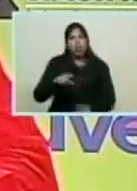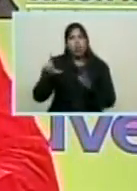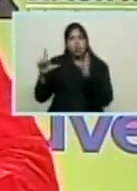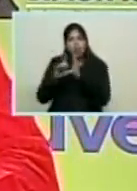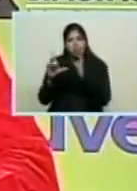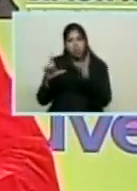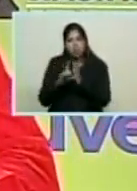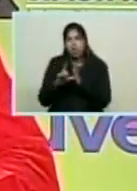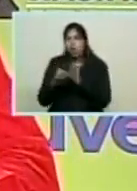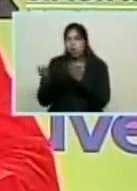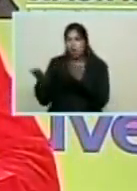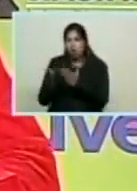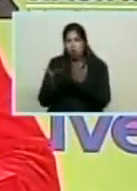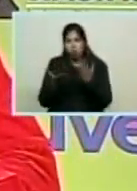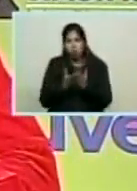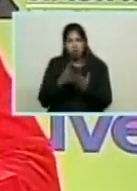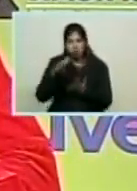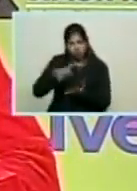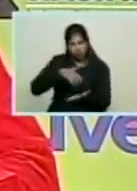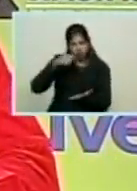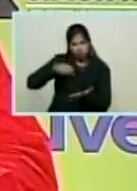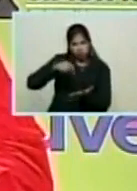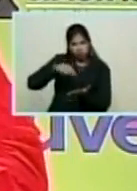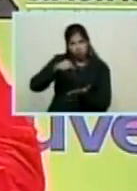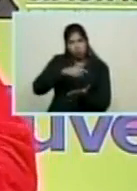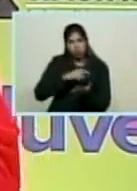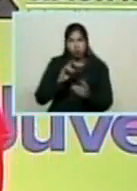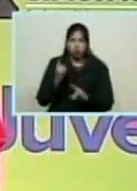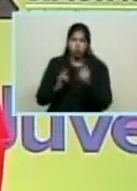los conucos escolares al máximo nivel.